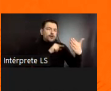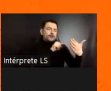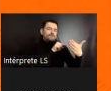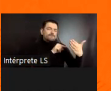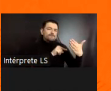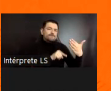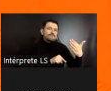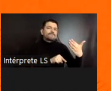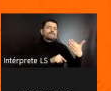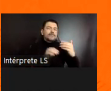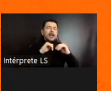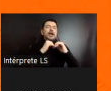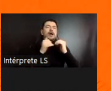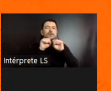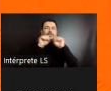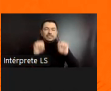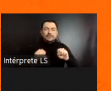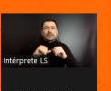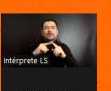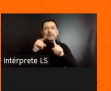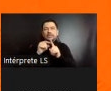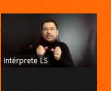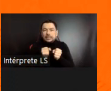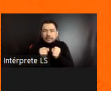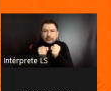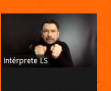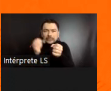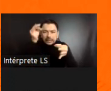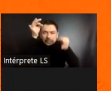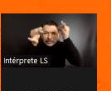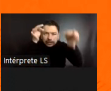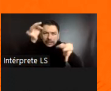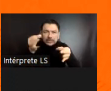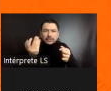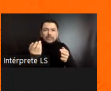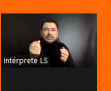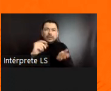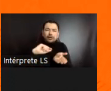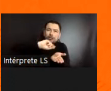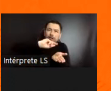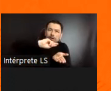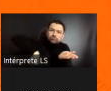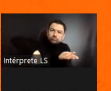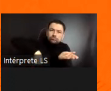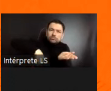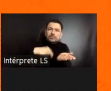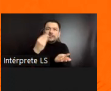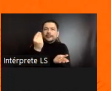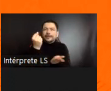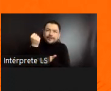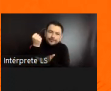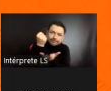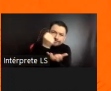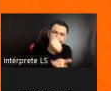estrategias, buscando una contratación adecuada, una respuesta financiera, una cadena de suministro, y hemos